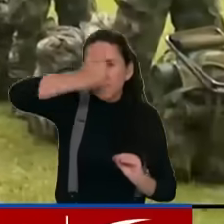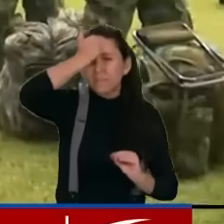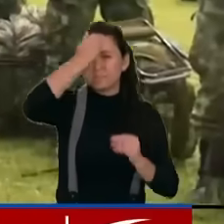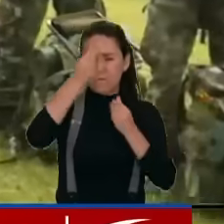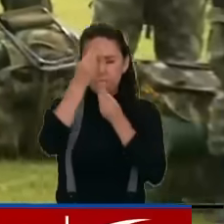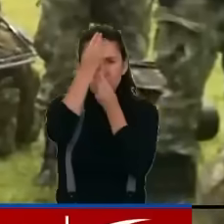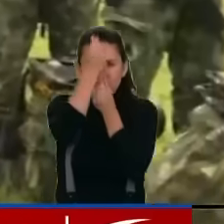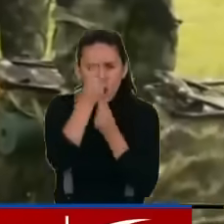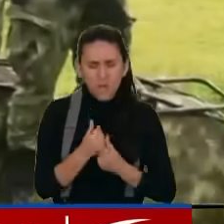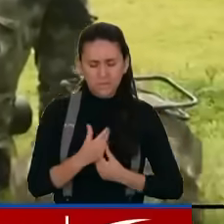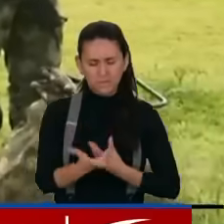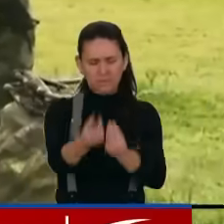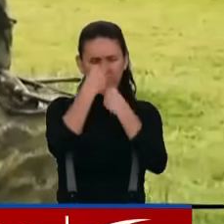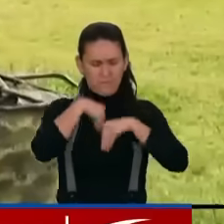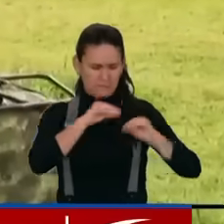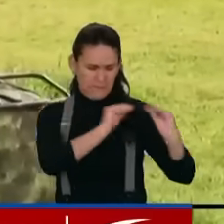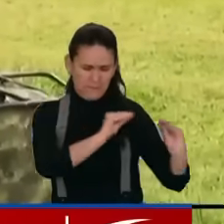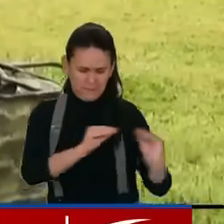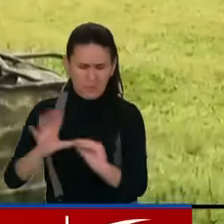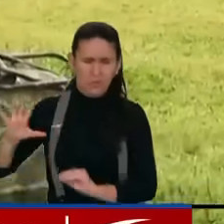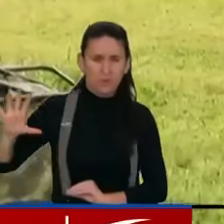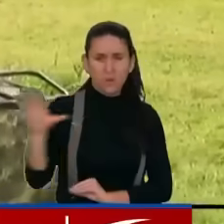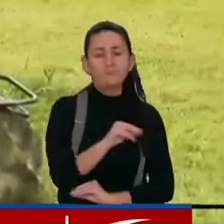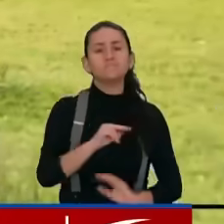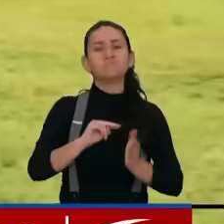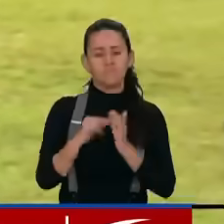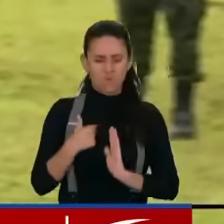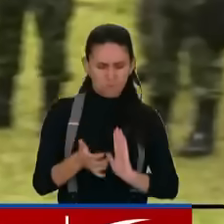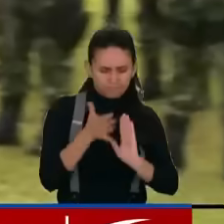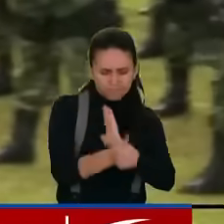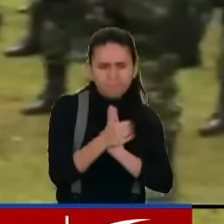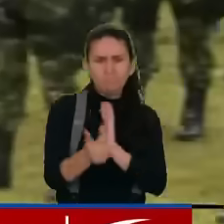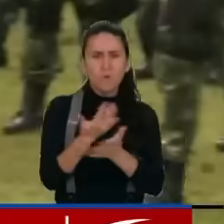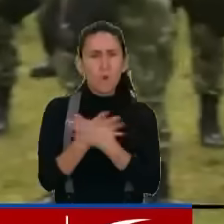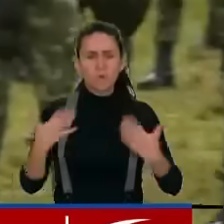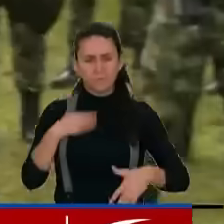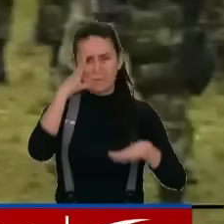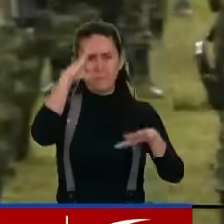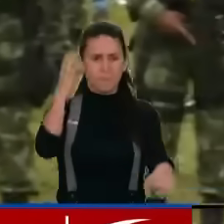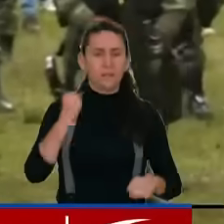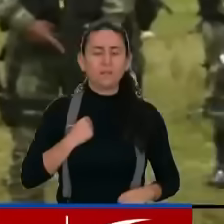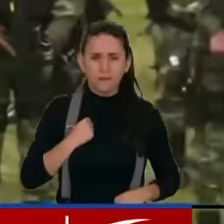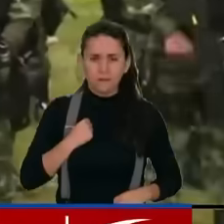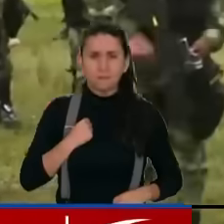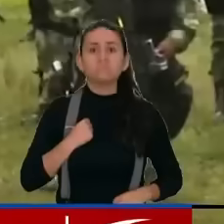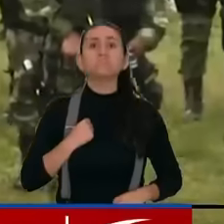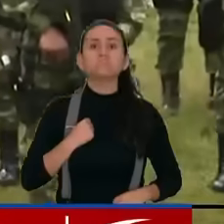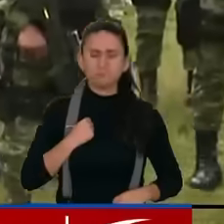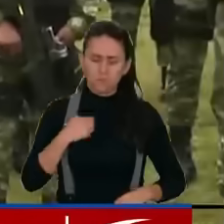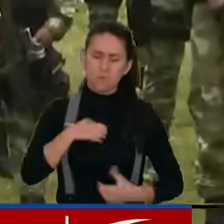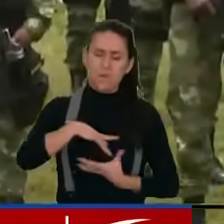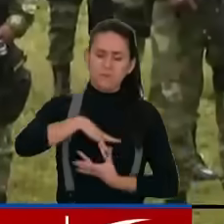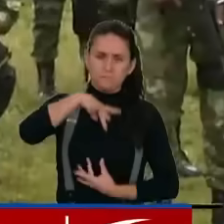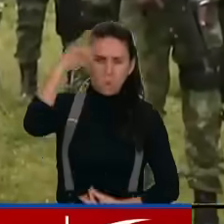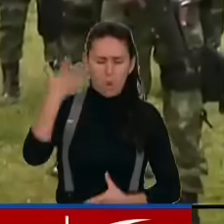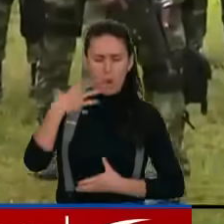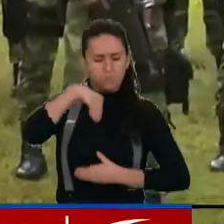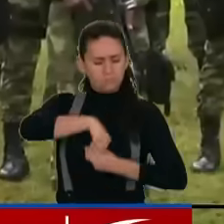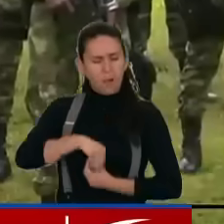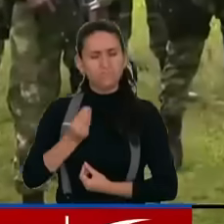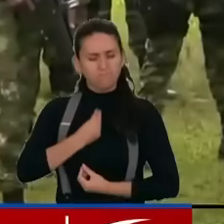en valores, en virtudes militares, en virtudes espirituales,